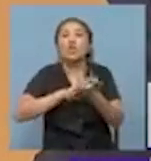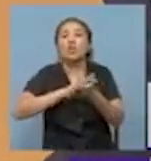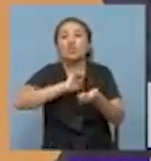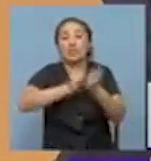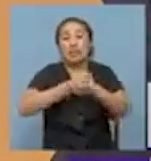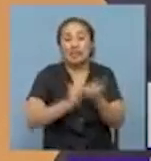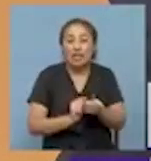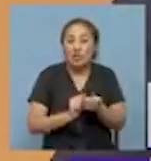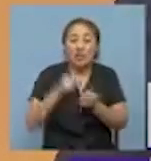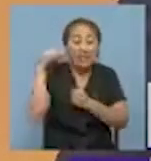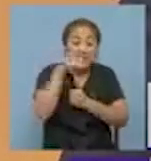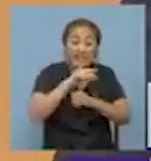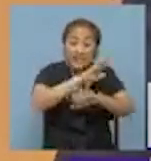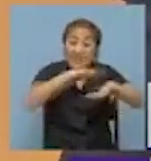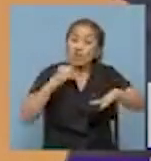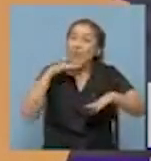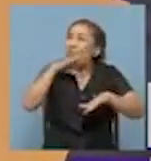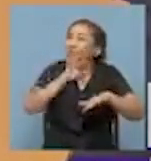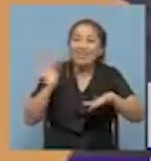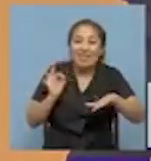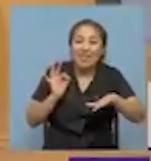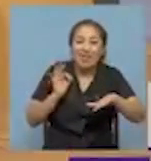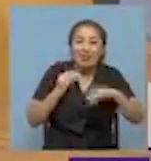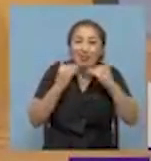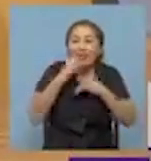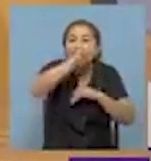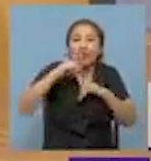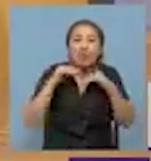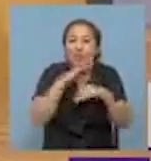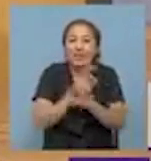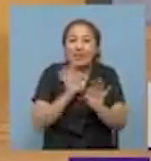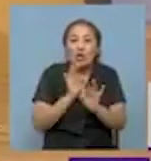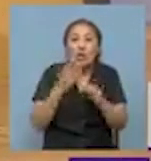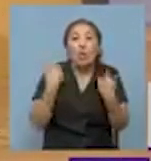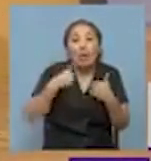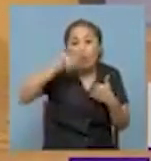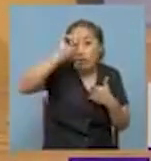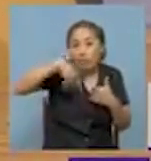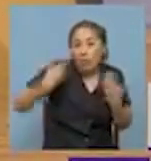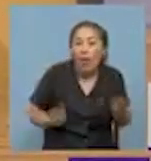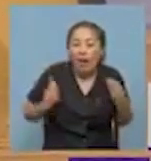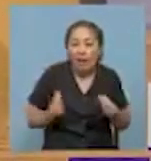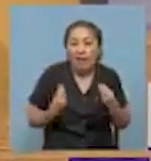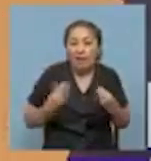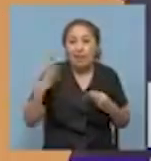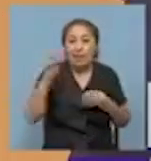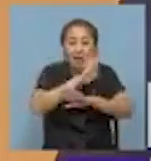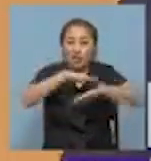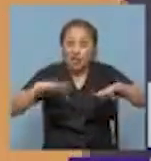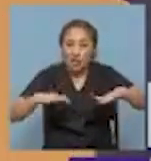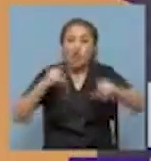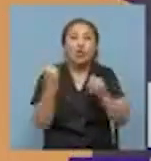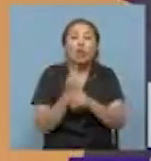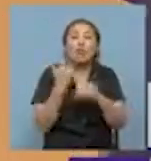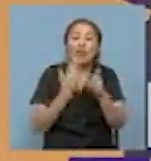preparado para ejercer la consecuencia directa que tiene el sexo que es la paternidad la maternidad entonces si no están preparados para eso